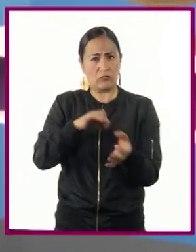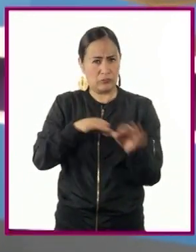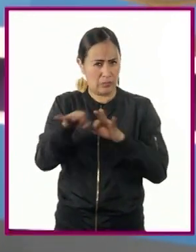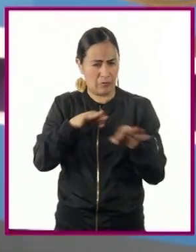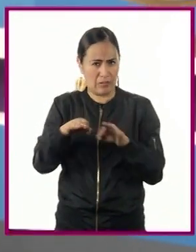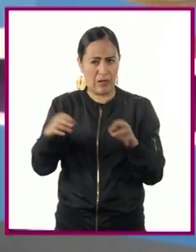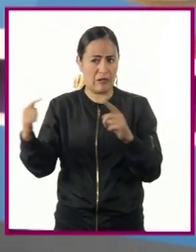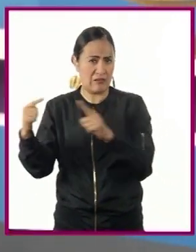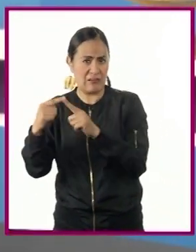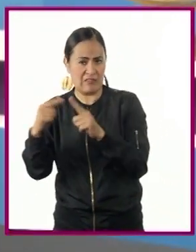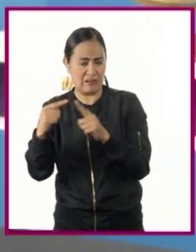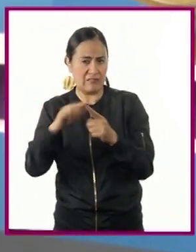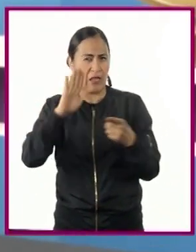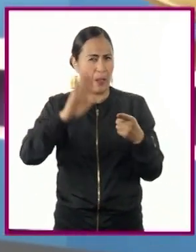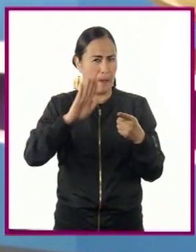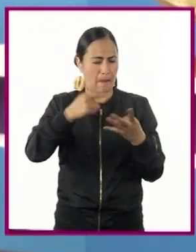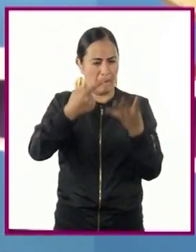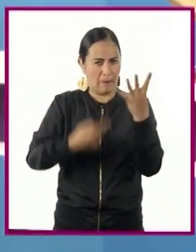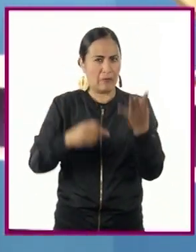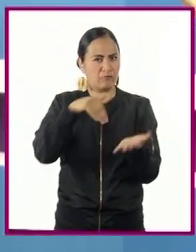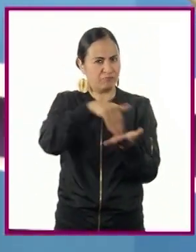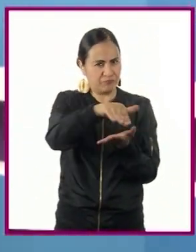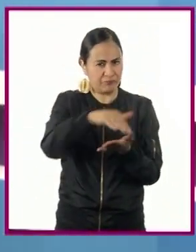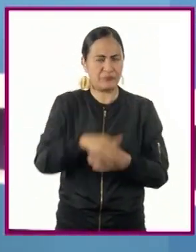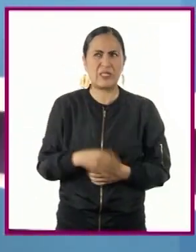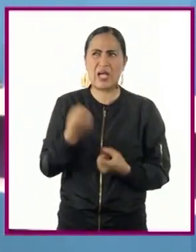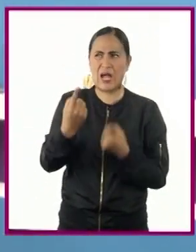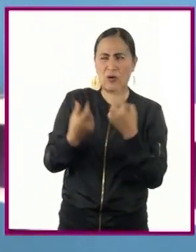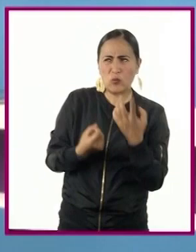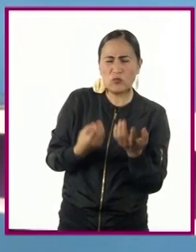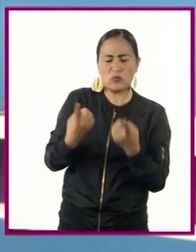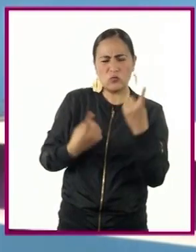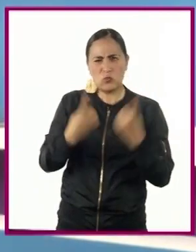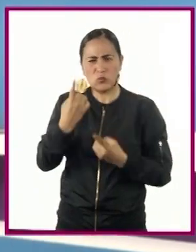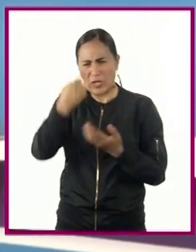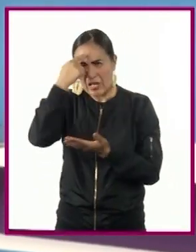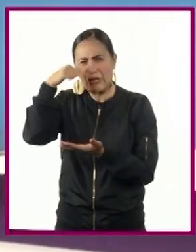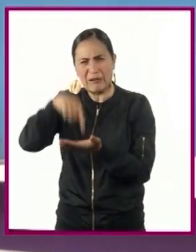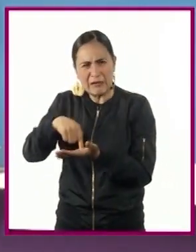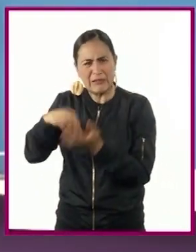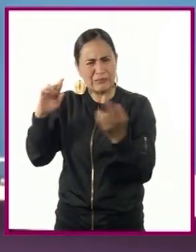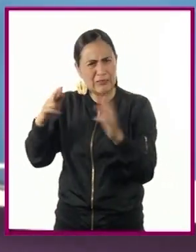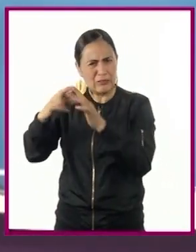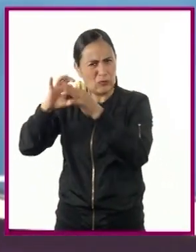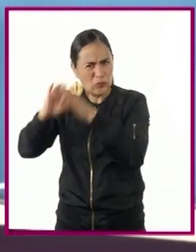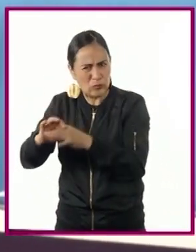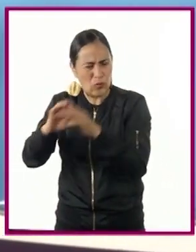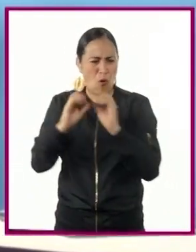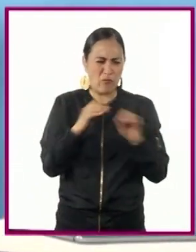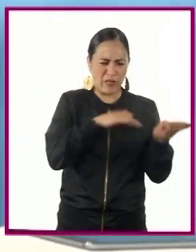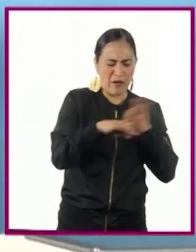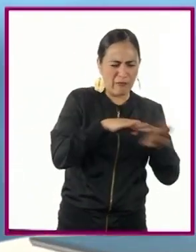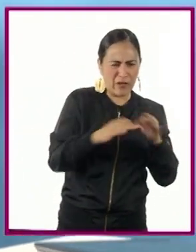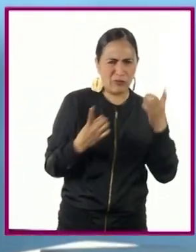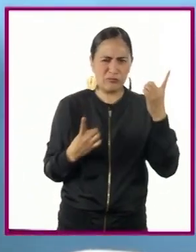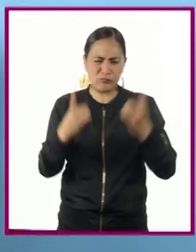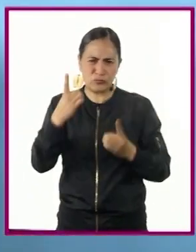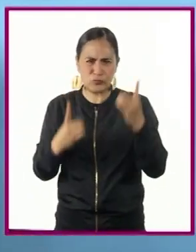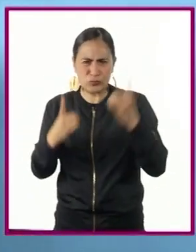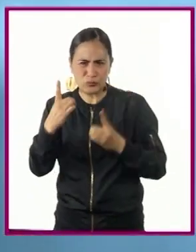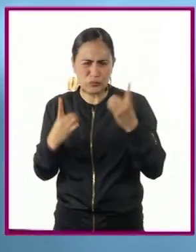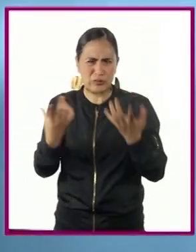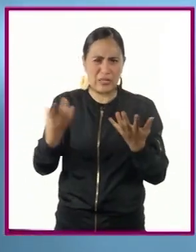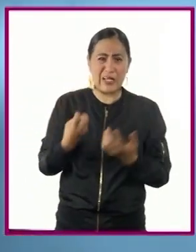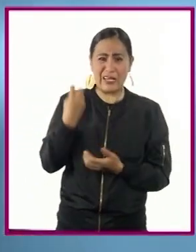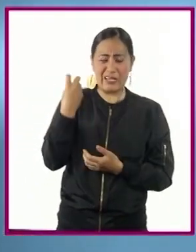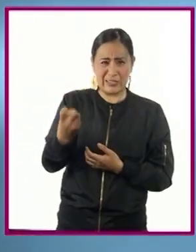Algunos ciudadanos se vieron en la disyuntiva de escoger entre sus creencias religiosas y su empleo. No fueron esas las únicas causas del malestar contra